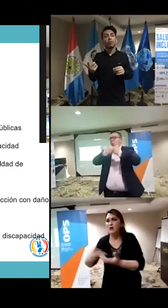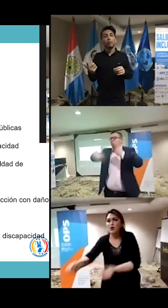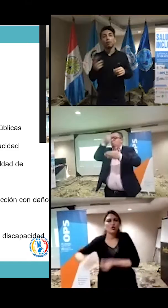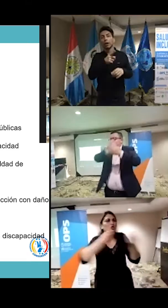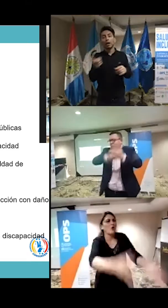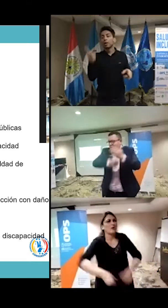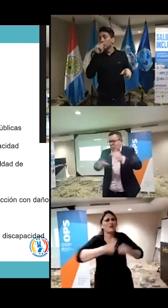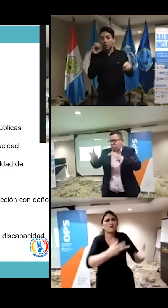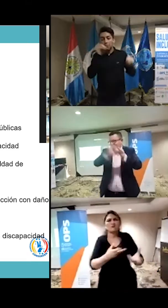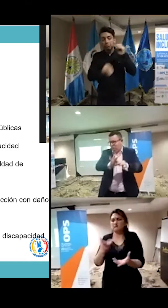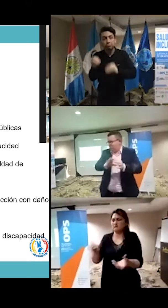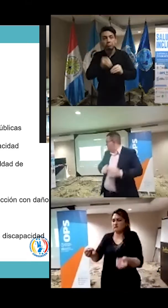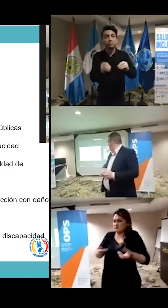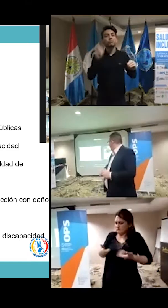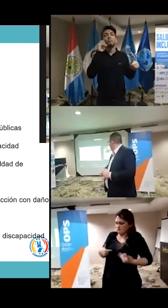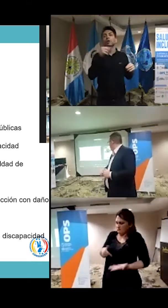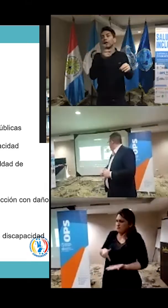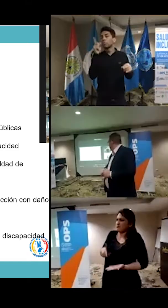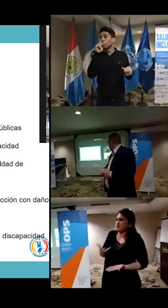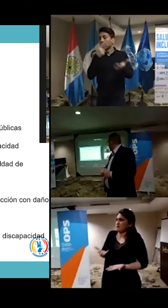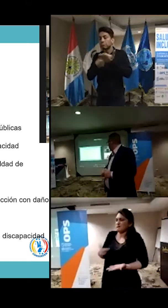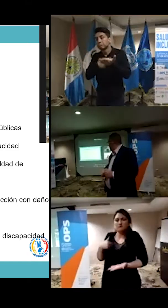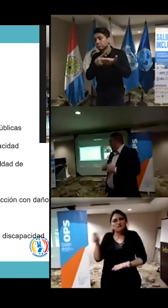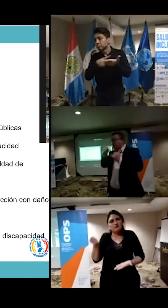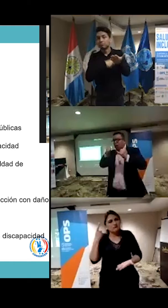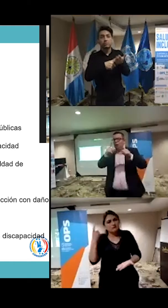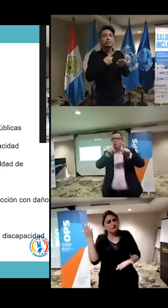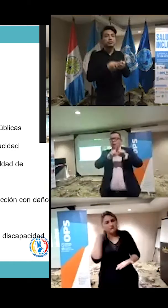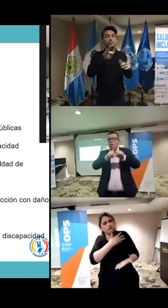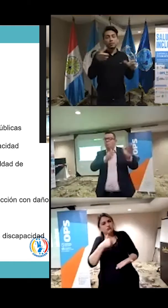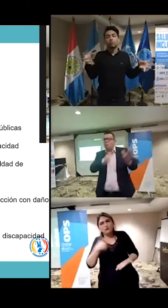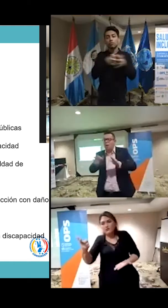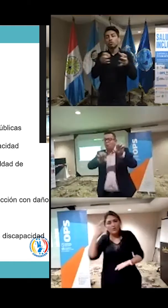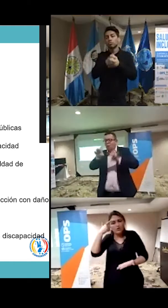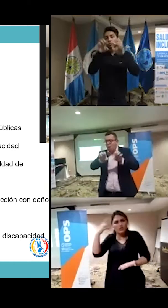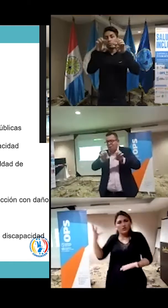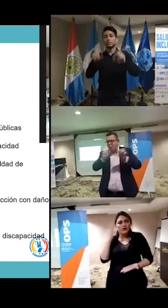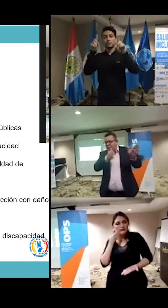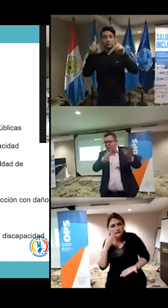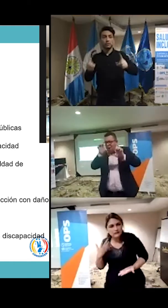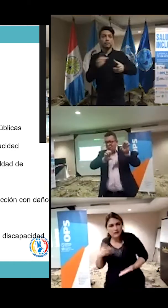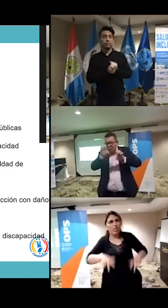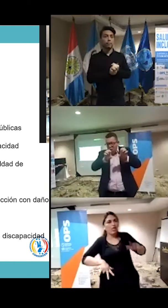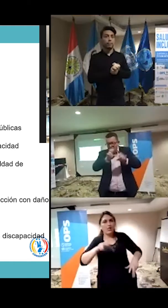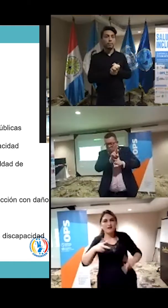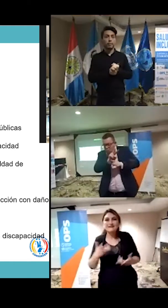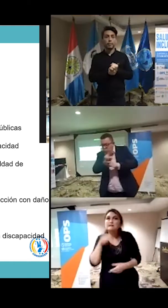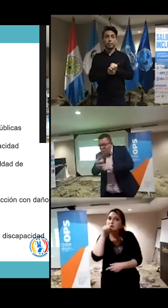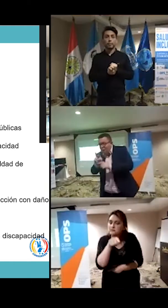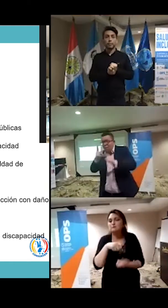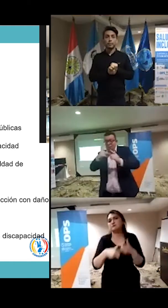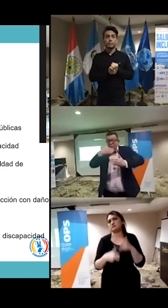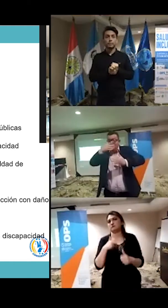realmente adaptadas y que no están consensuadas y consultadas con la población con discapacidad. Justamente